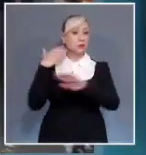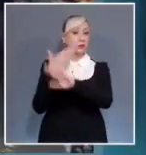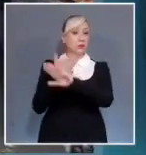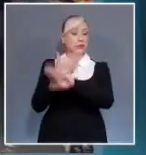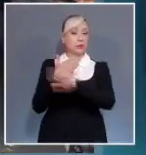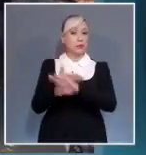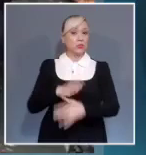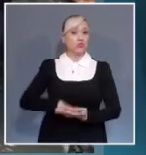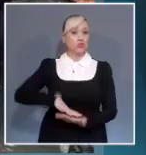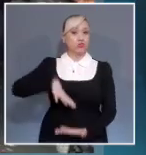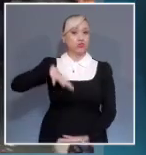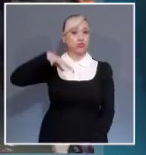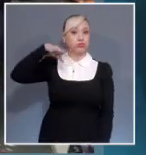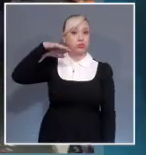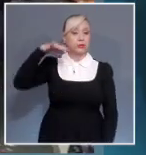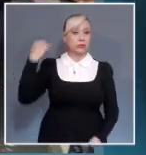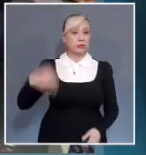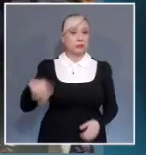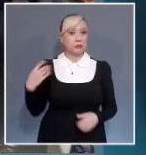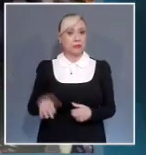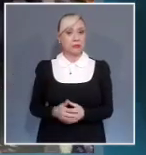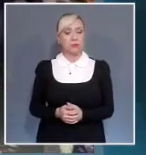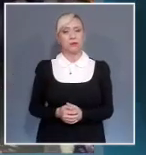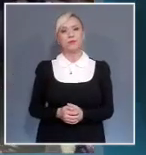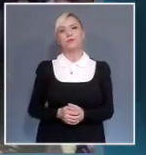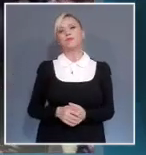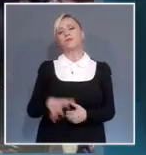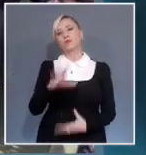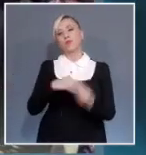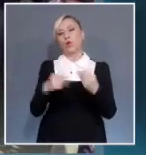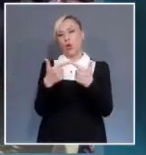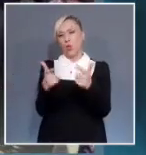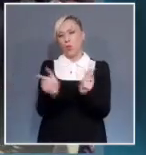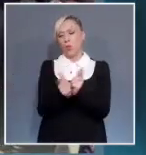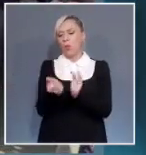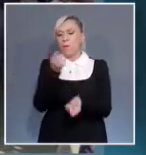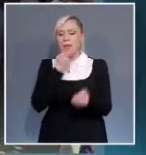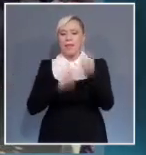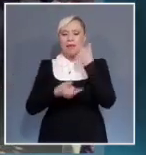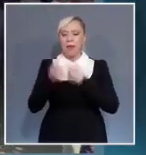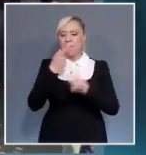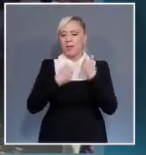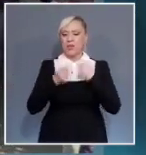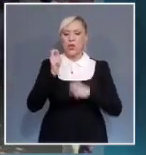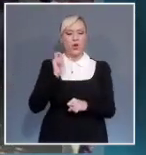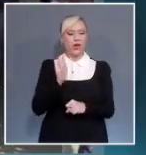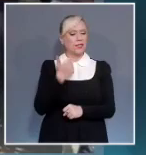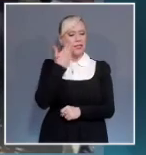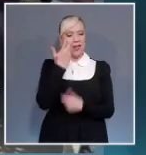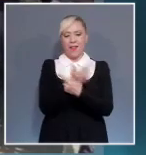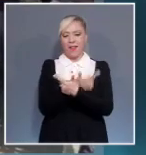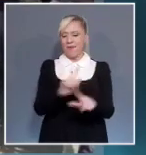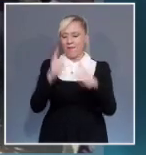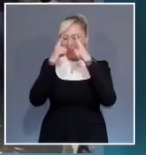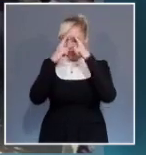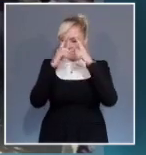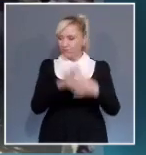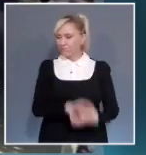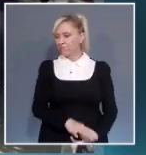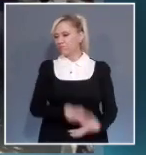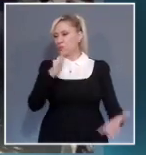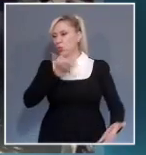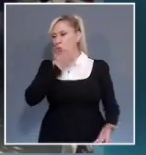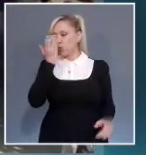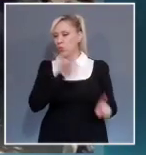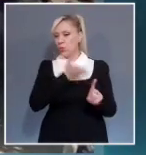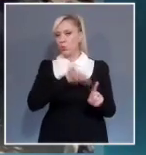Integrantes del colectivo Medicamentos para Mentes Libres clausuraron las instalaciones de la COFEPRIS para exigir el abasto oportuno de